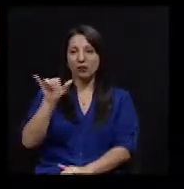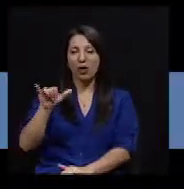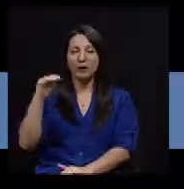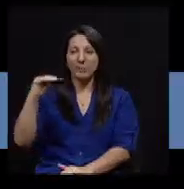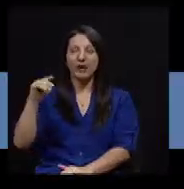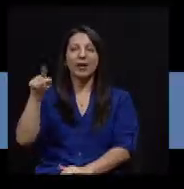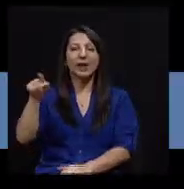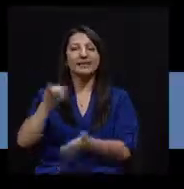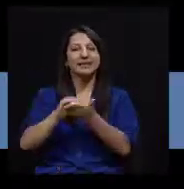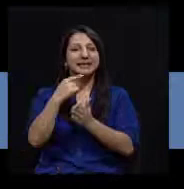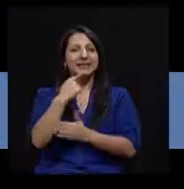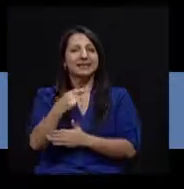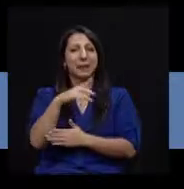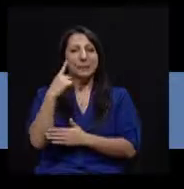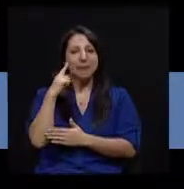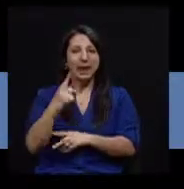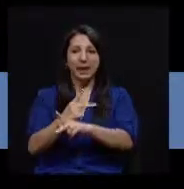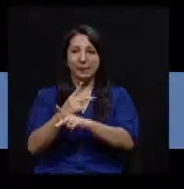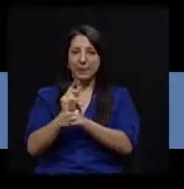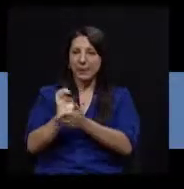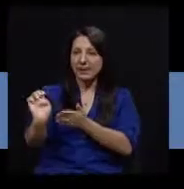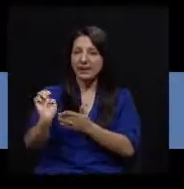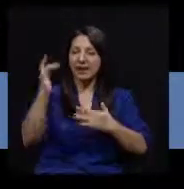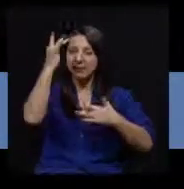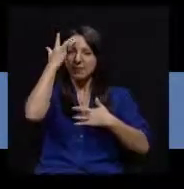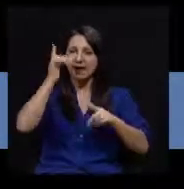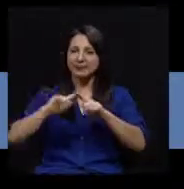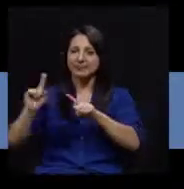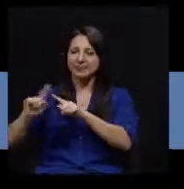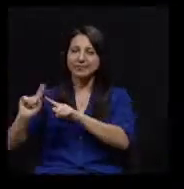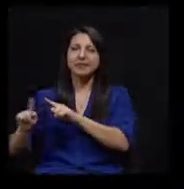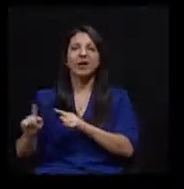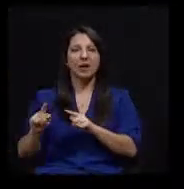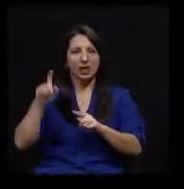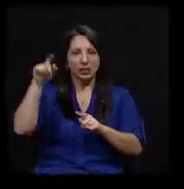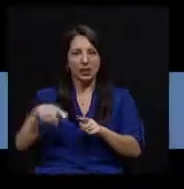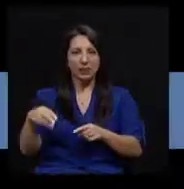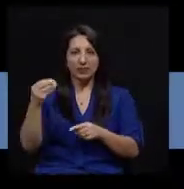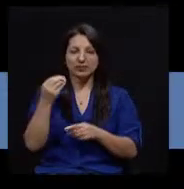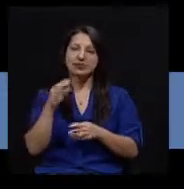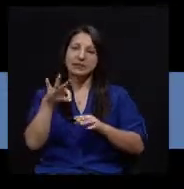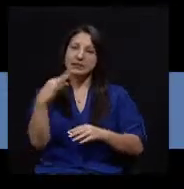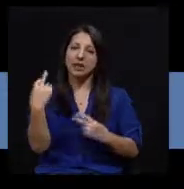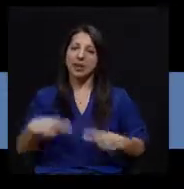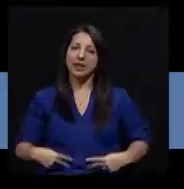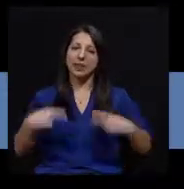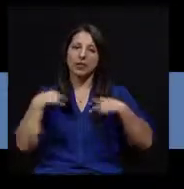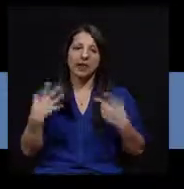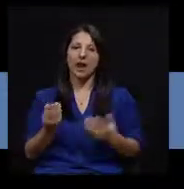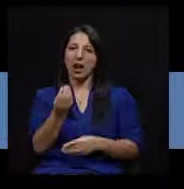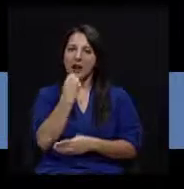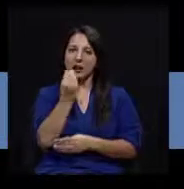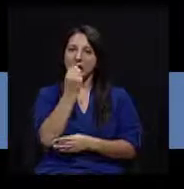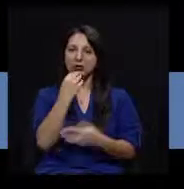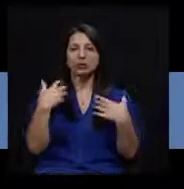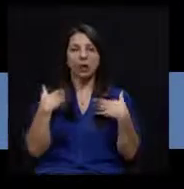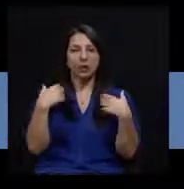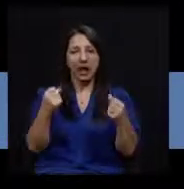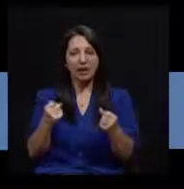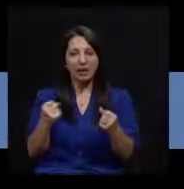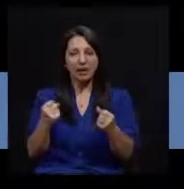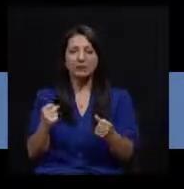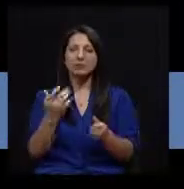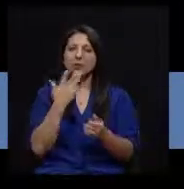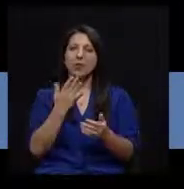McClure, señala que para prevenir la obesidad y otras enfermedades, debemos incluir en nuestro estilo de vida una alimentación saludable, rica